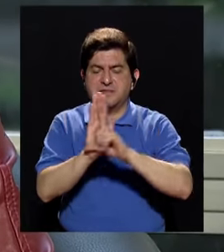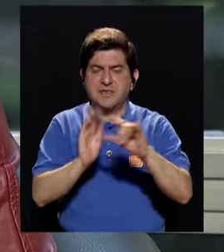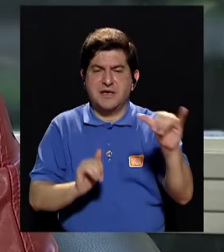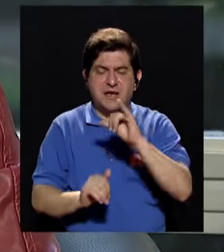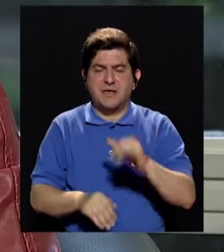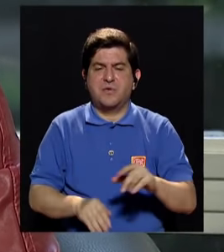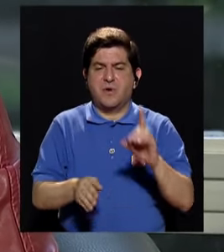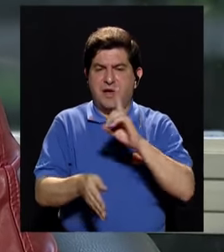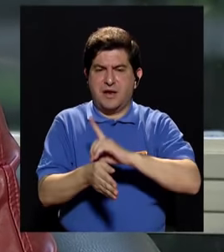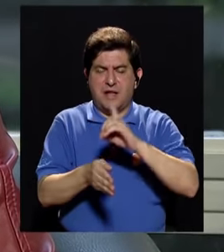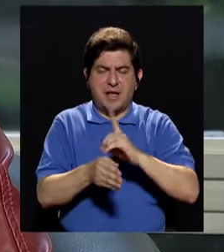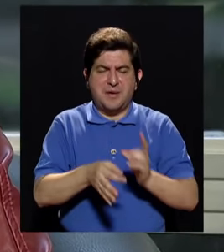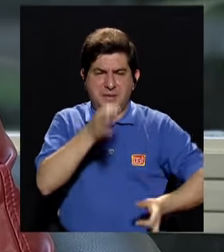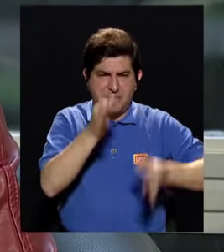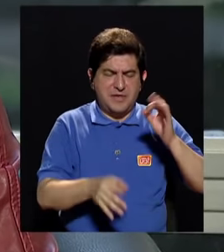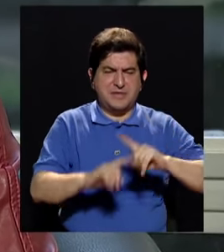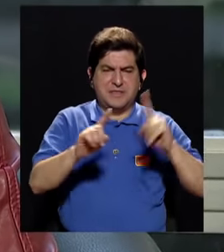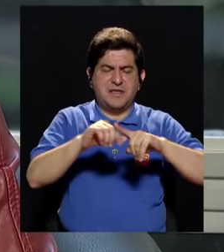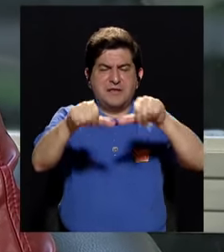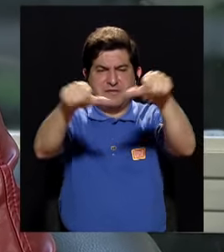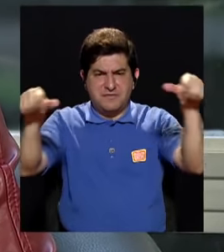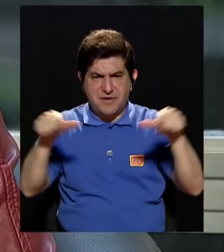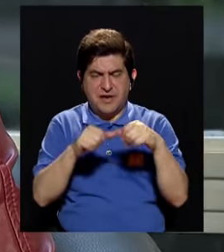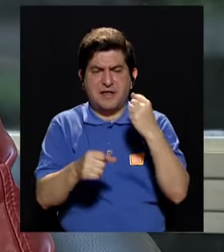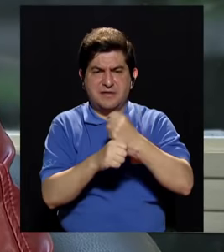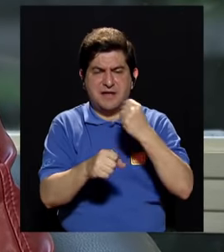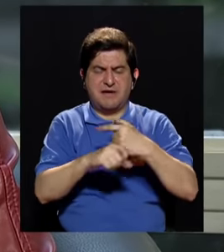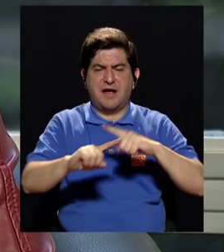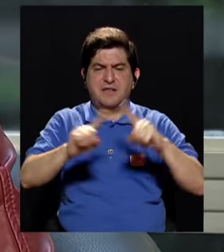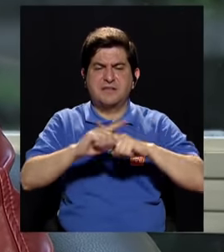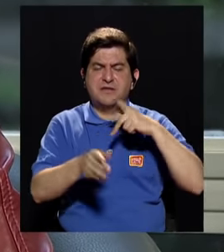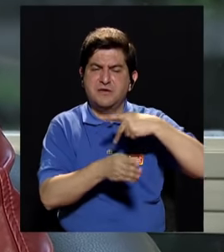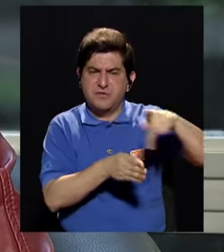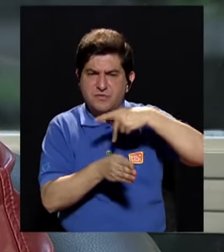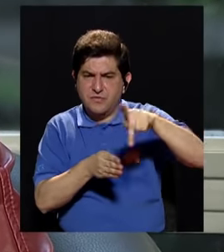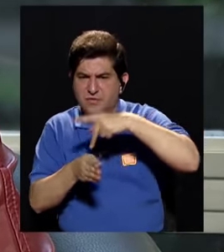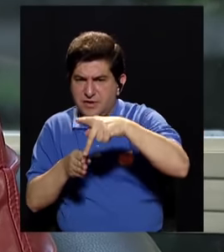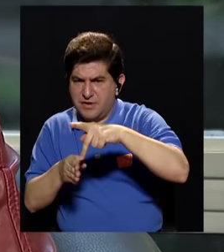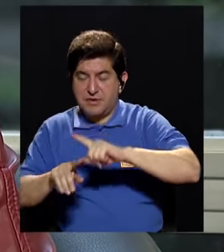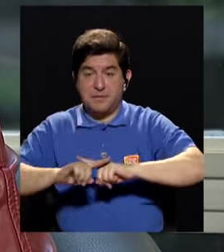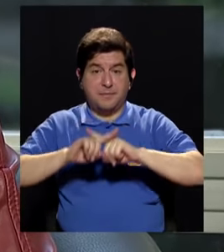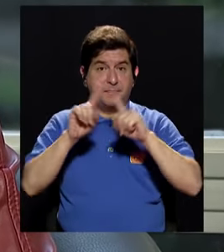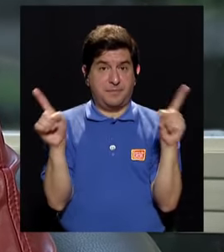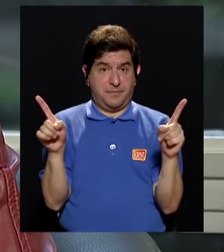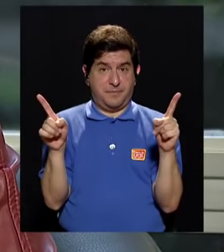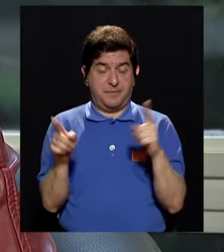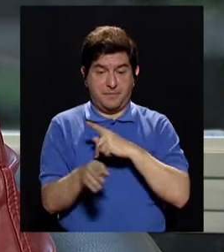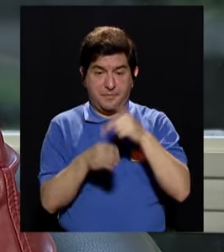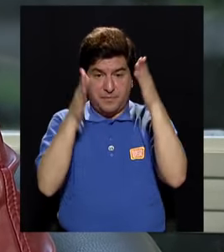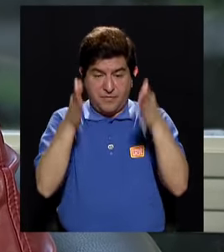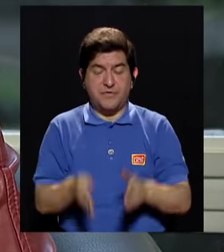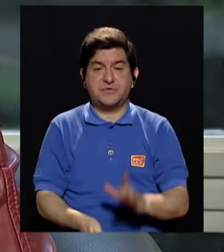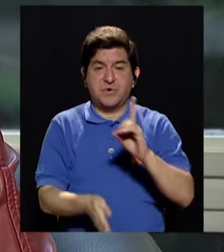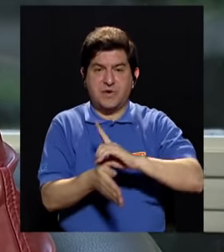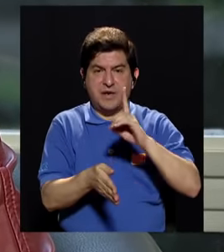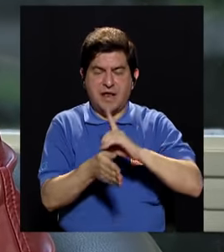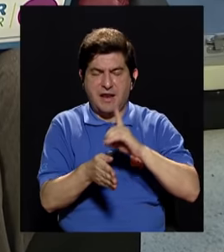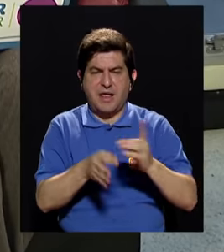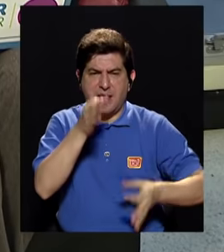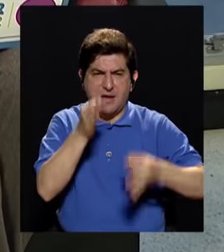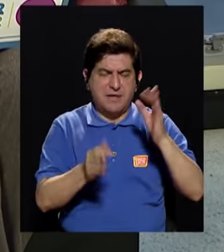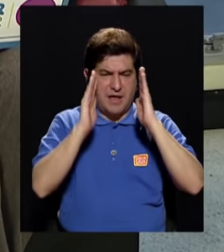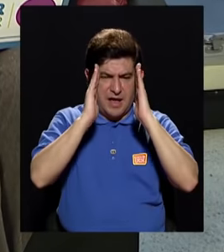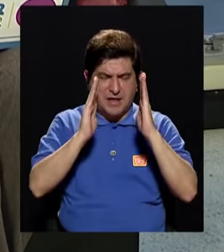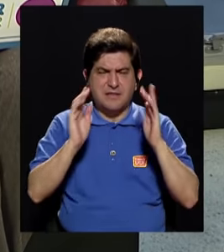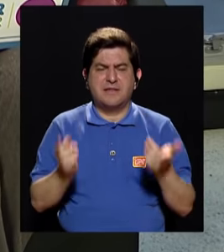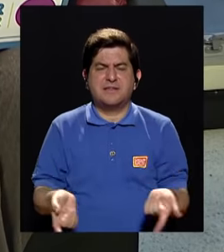medicina forense de que hay muchas ramas de que trabajan inter y multidisciplinariamente pero definitivamente un profesional En medicina forense qué